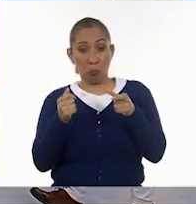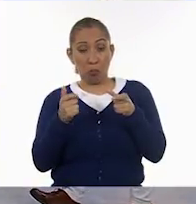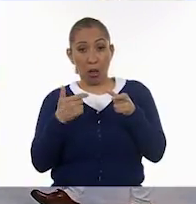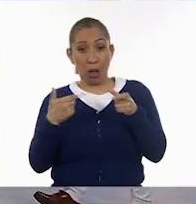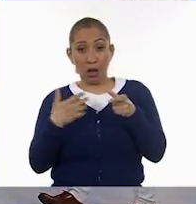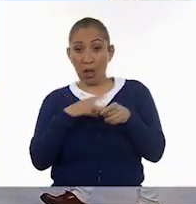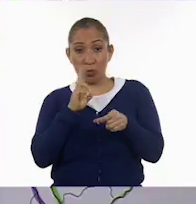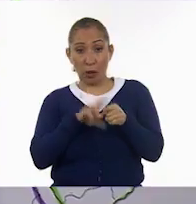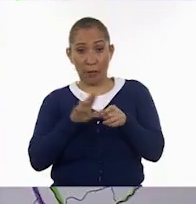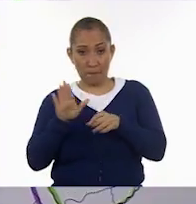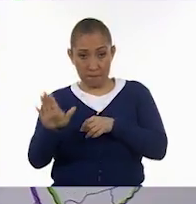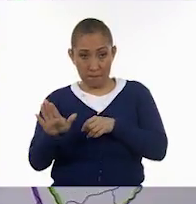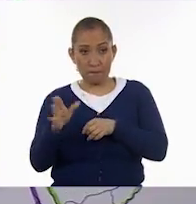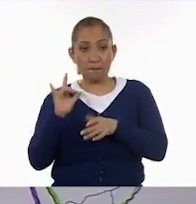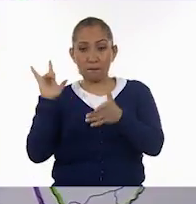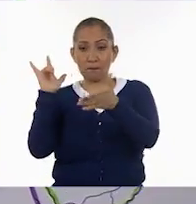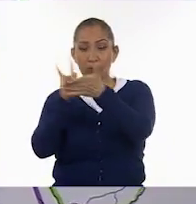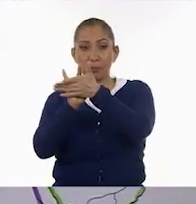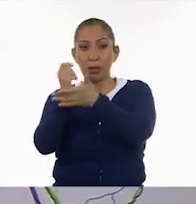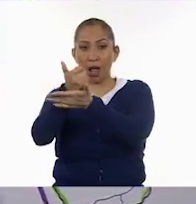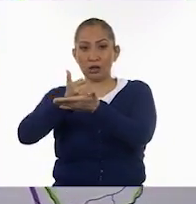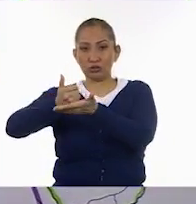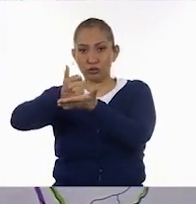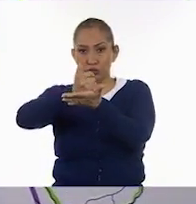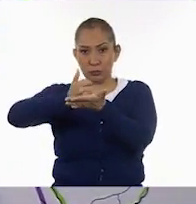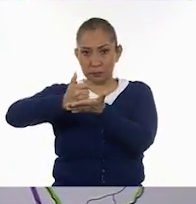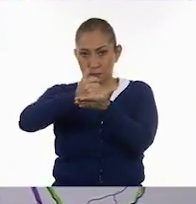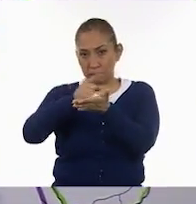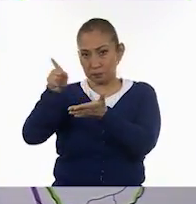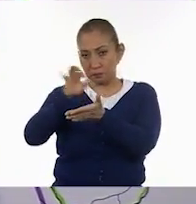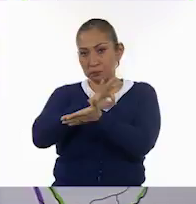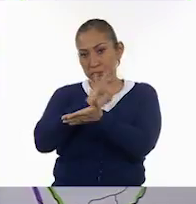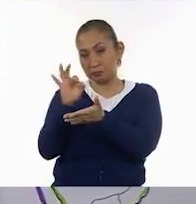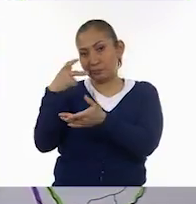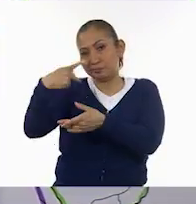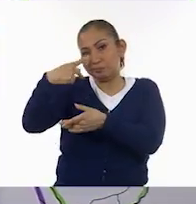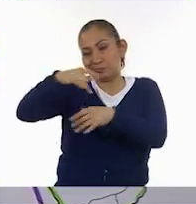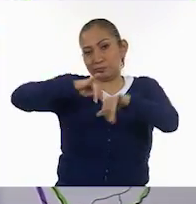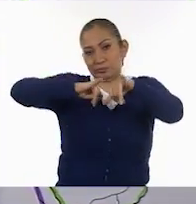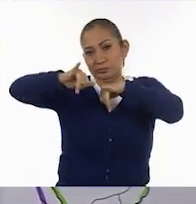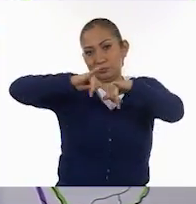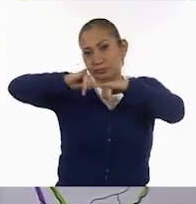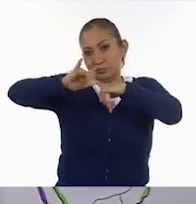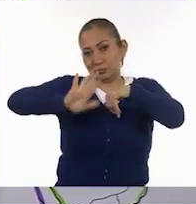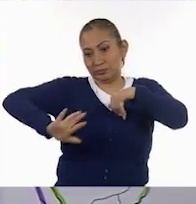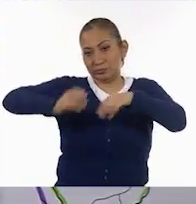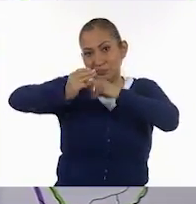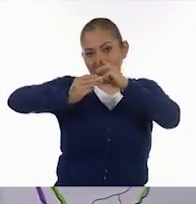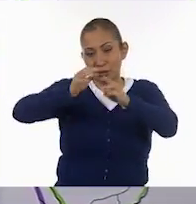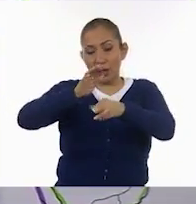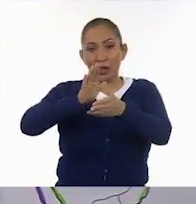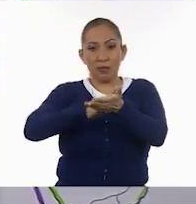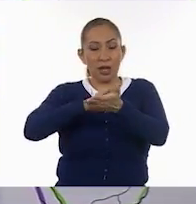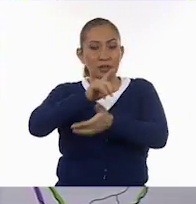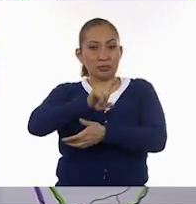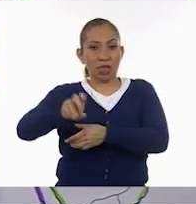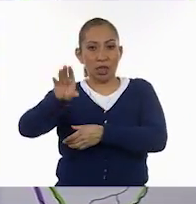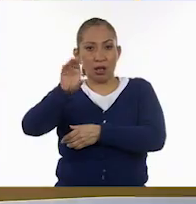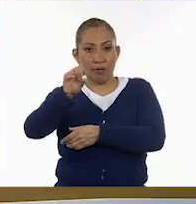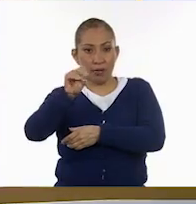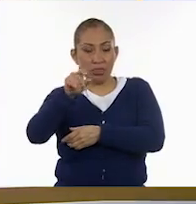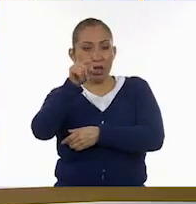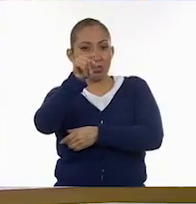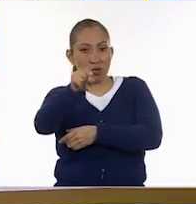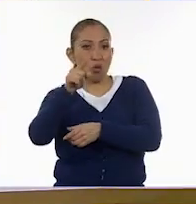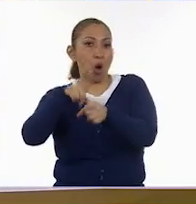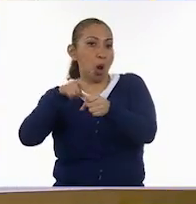crecimiento natural. Y lo pusimos en azul, entonces tú puedes hacer en el mapa, en el planisferio de la página 190, pues